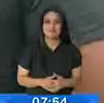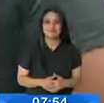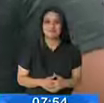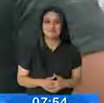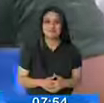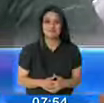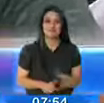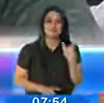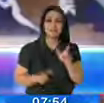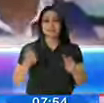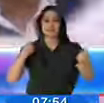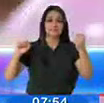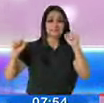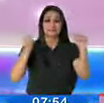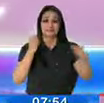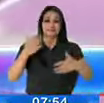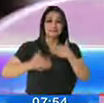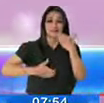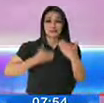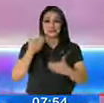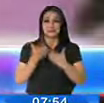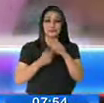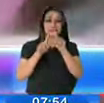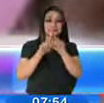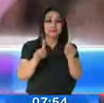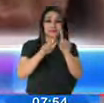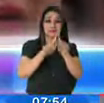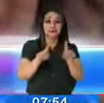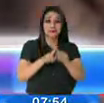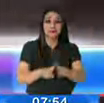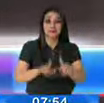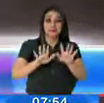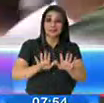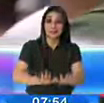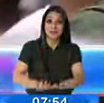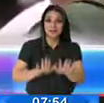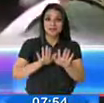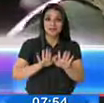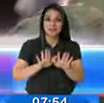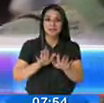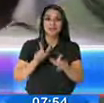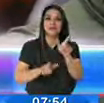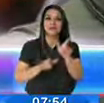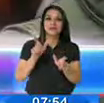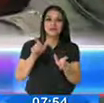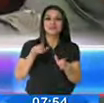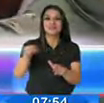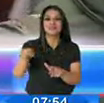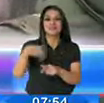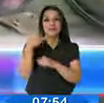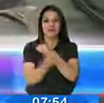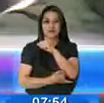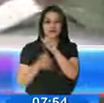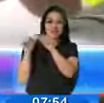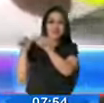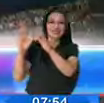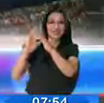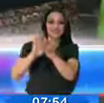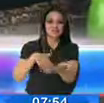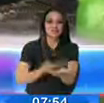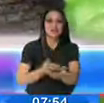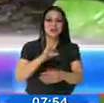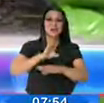Euforia, algarabía, un derroche de emociones se percibe a la llegada de los seres amados que radican en otros